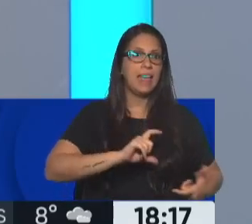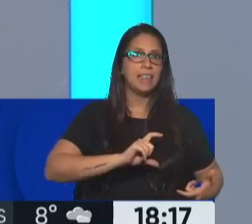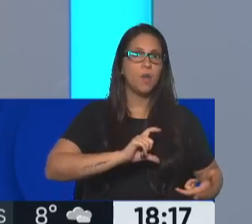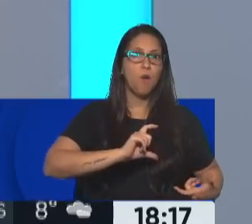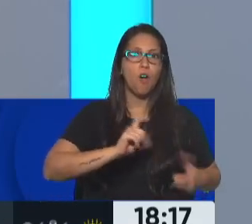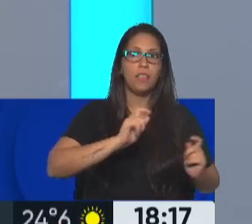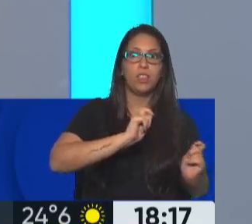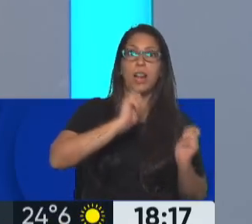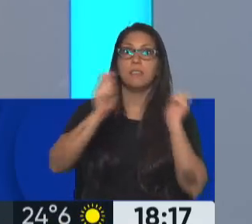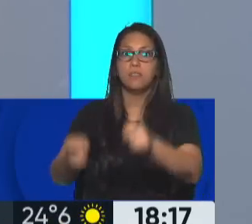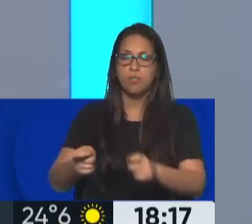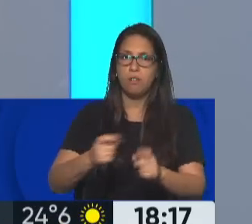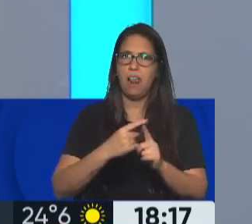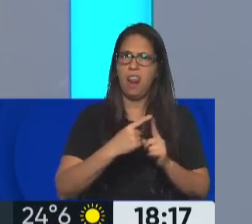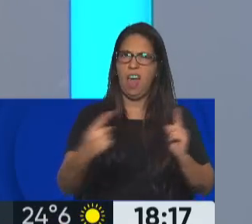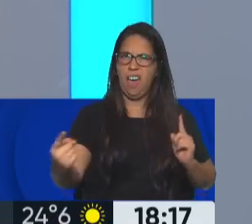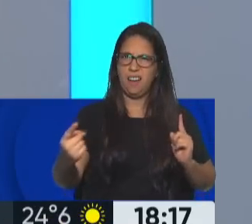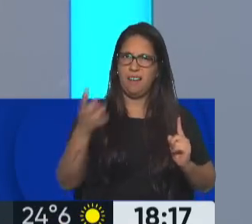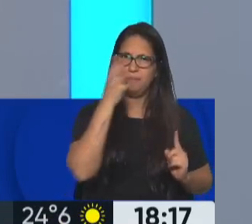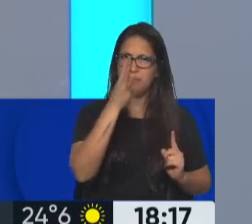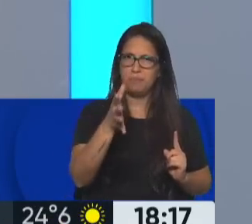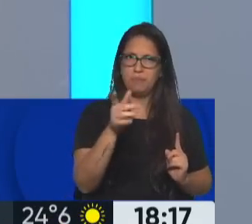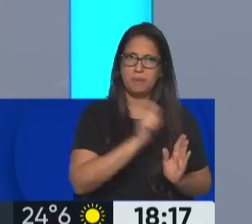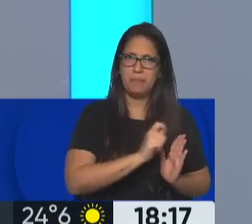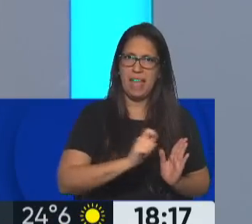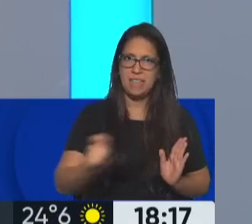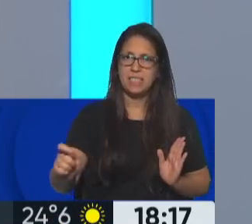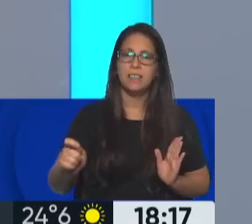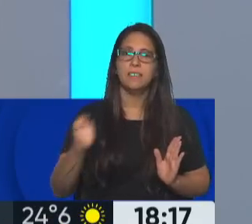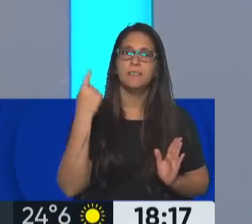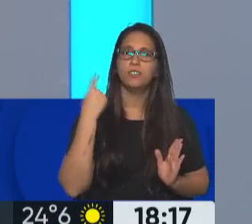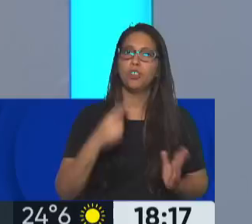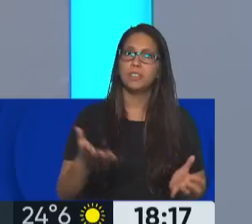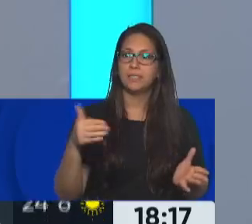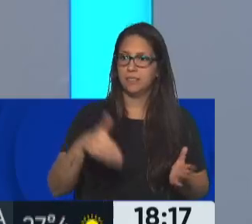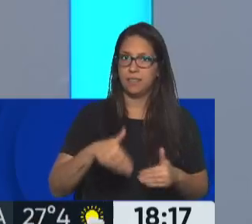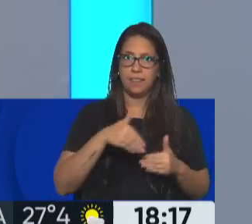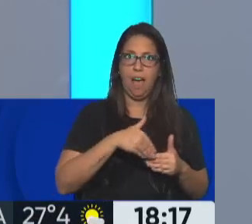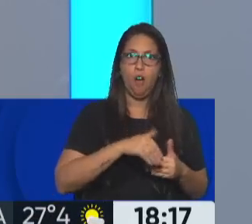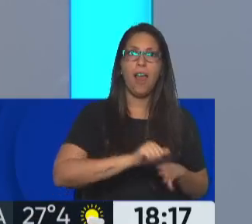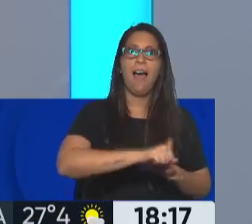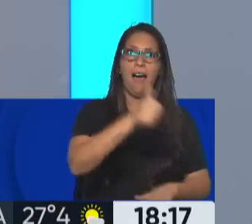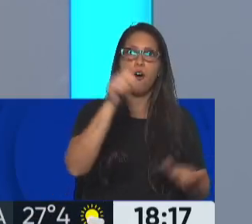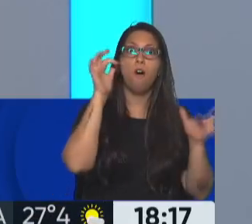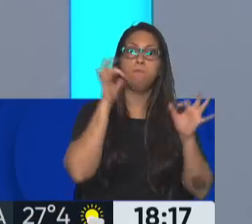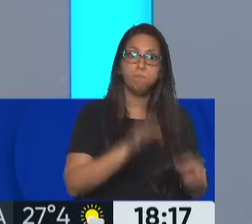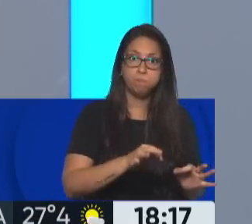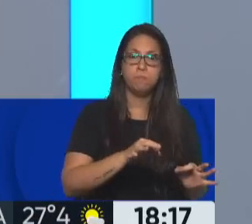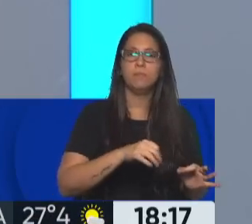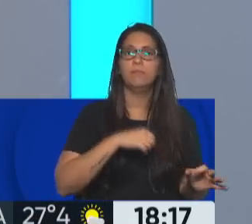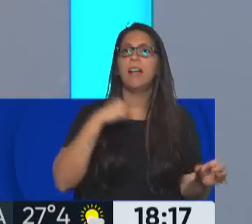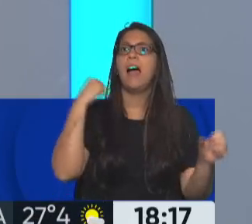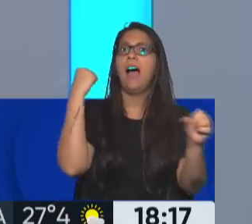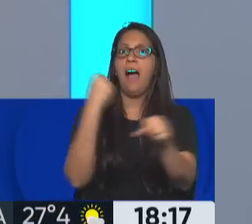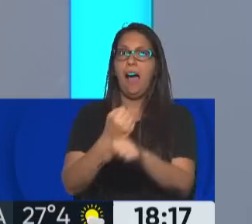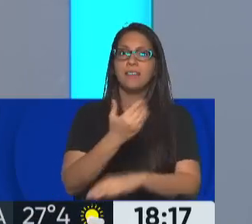larga la de los Estados Unidos, con lo cual tenemos poco tiempo ahora desde la victoria. Creo que cuando asumamos a tener una idea